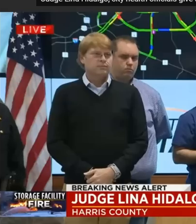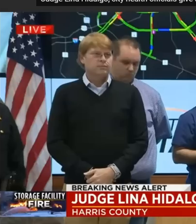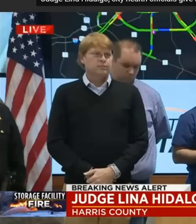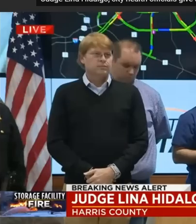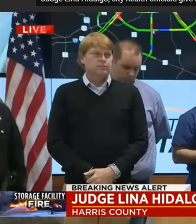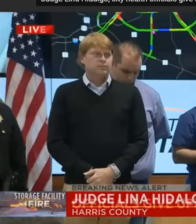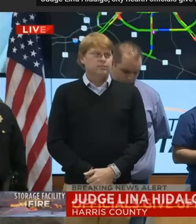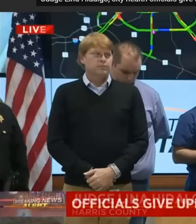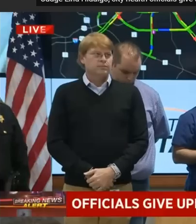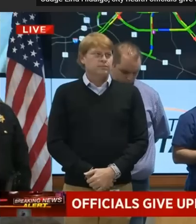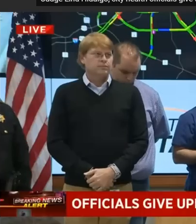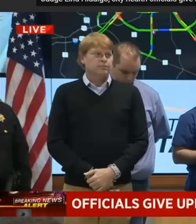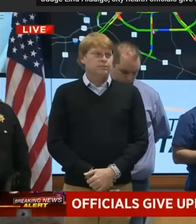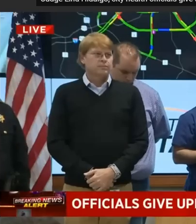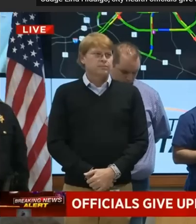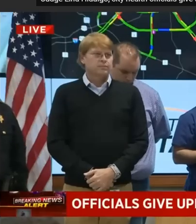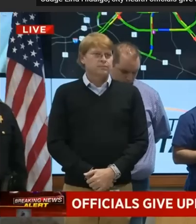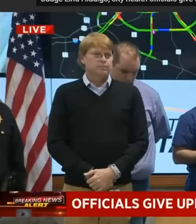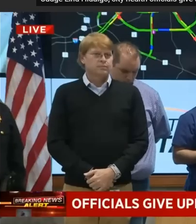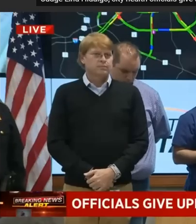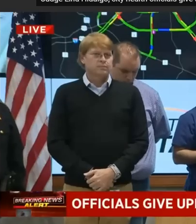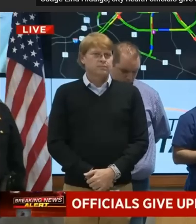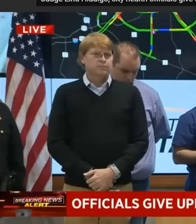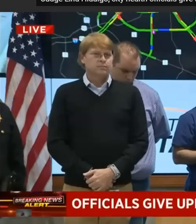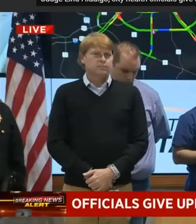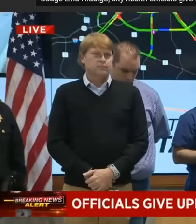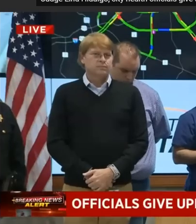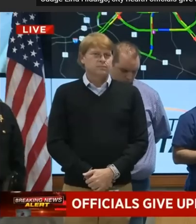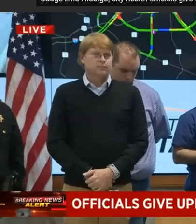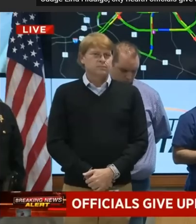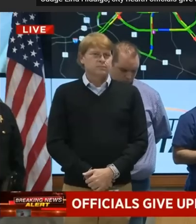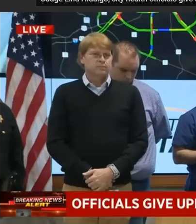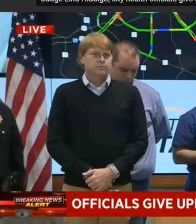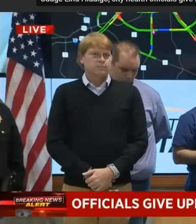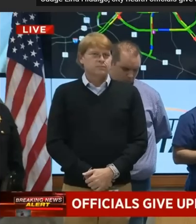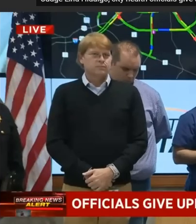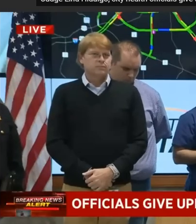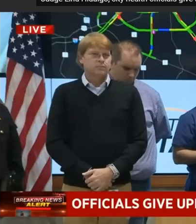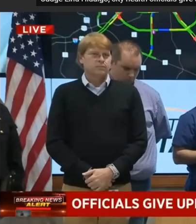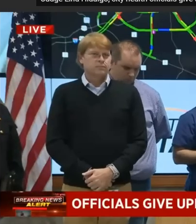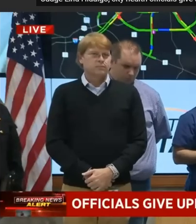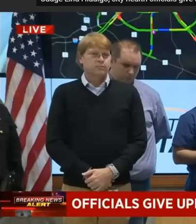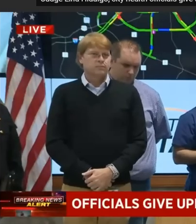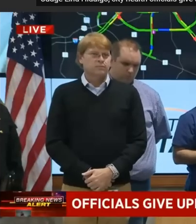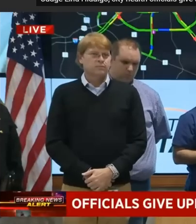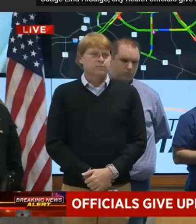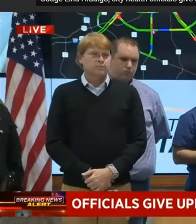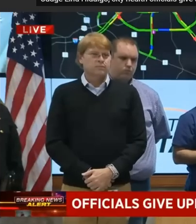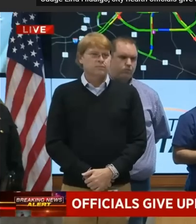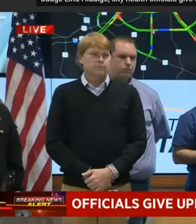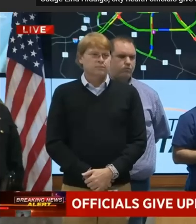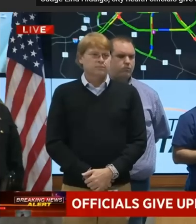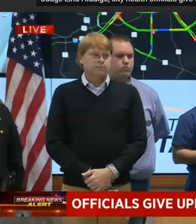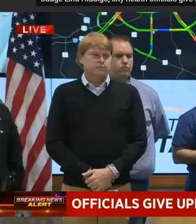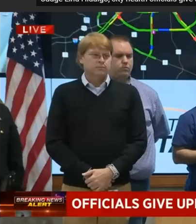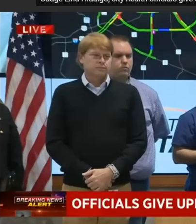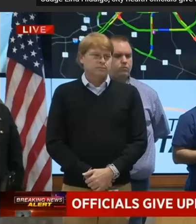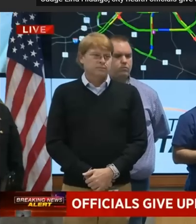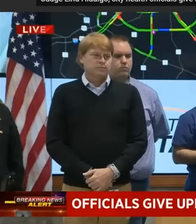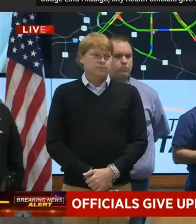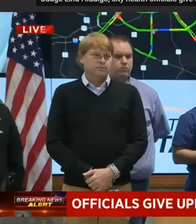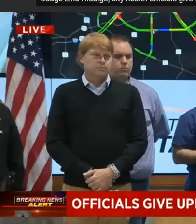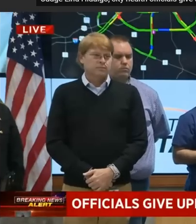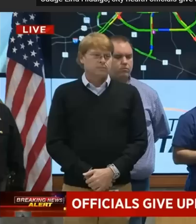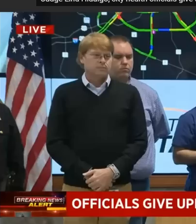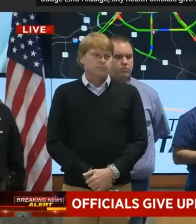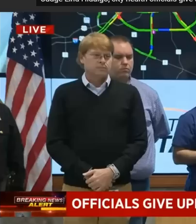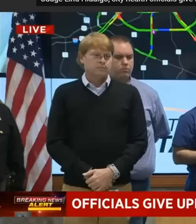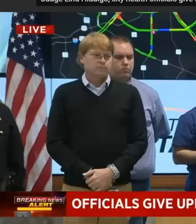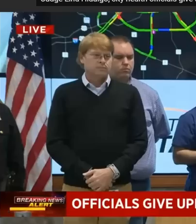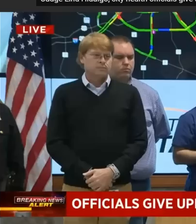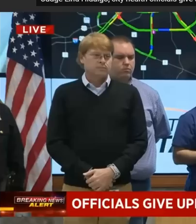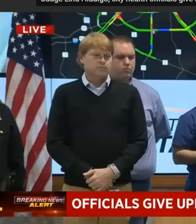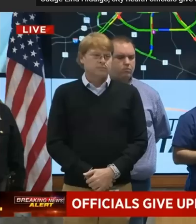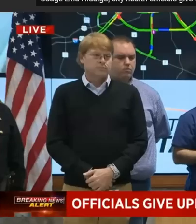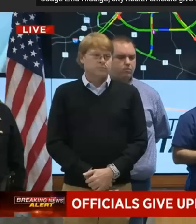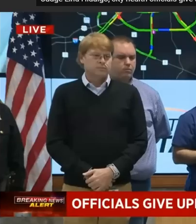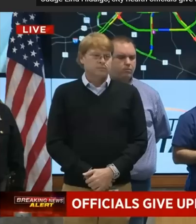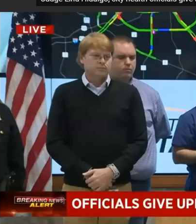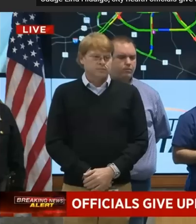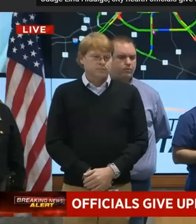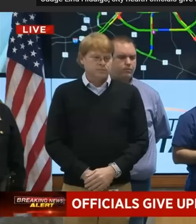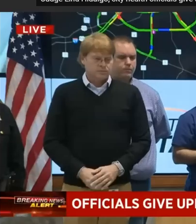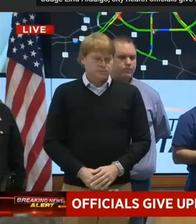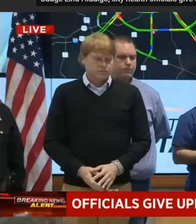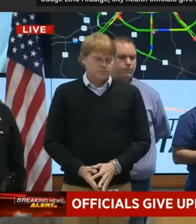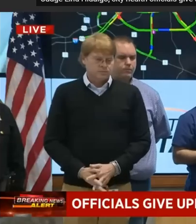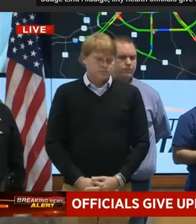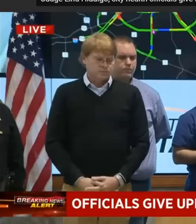e inmediatamente en cuanto hubo una elevación del vapor de benceno se identificó y estamos